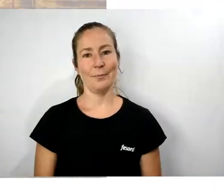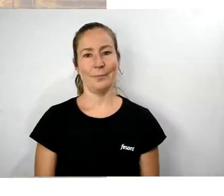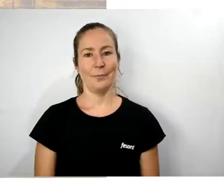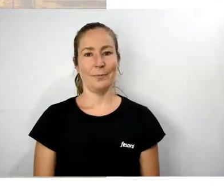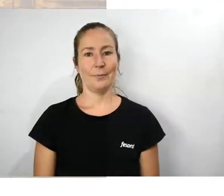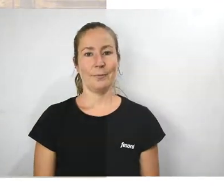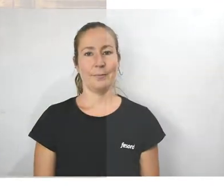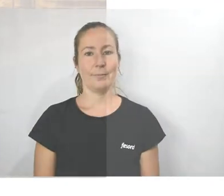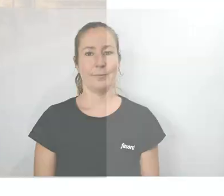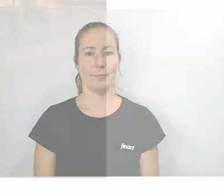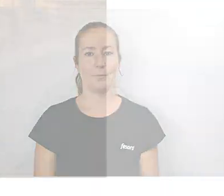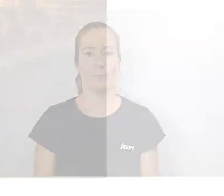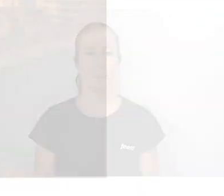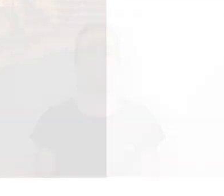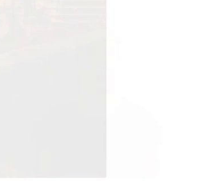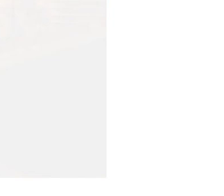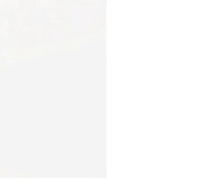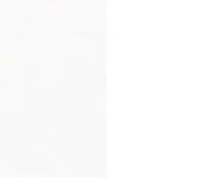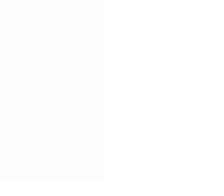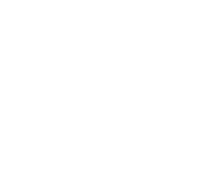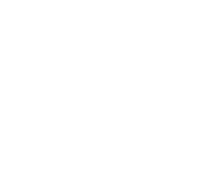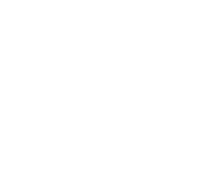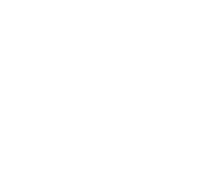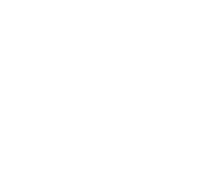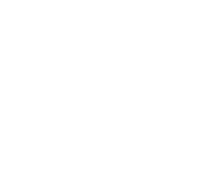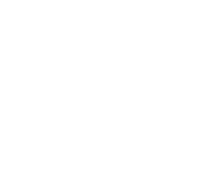su